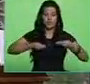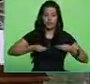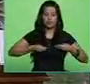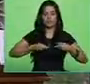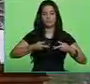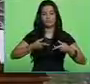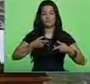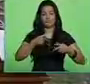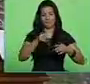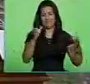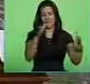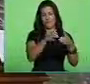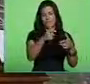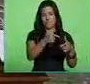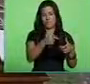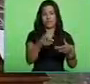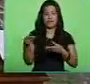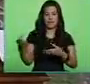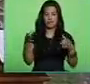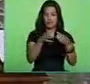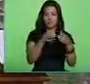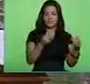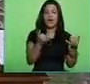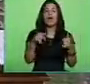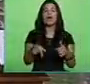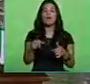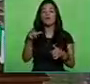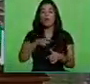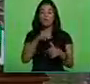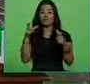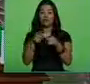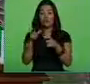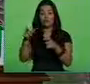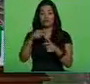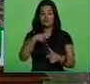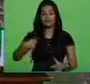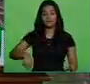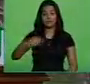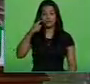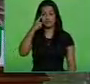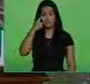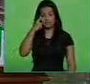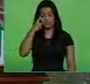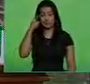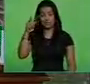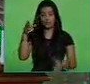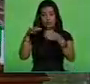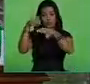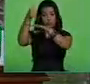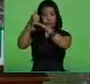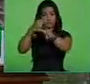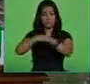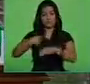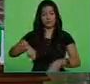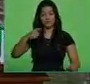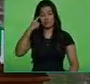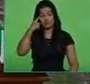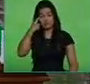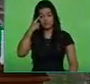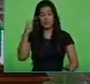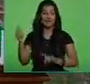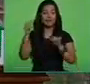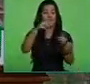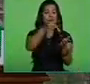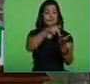que acaba de finalizar entre la comisión, la delegación de alto nivel que envió la República Popular China a las exequias del